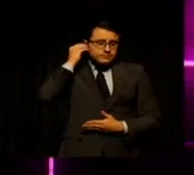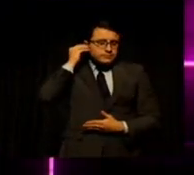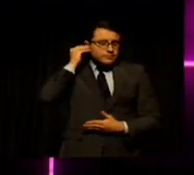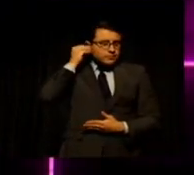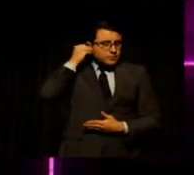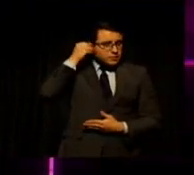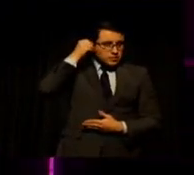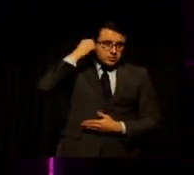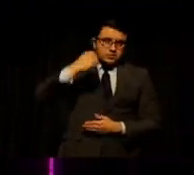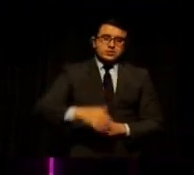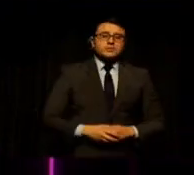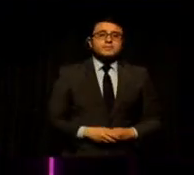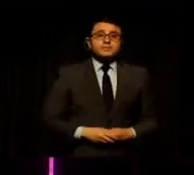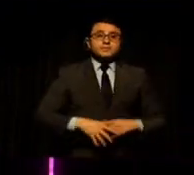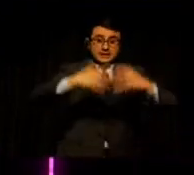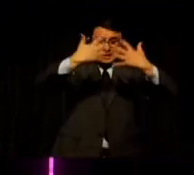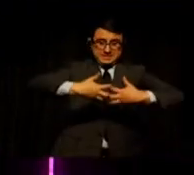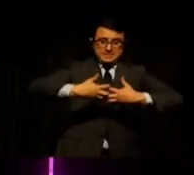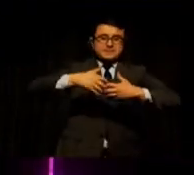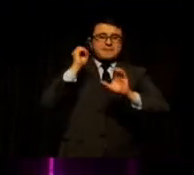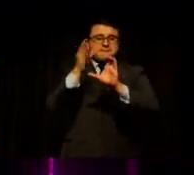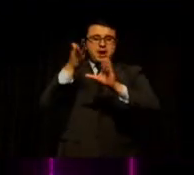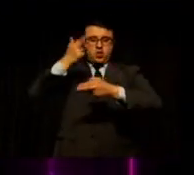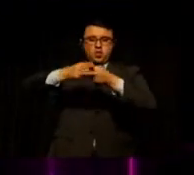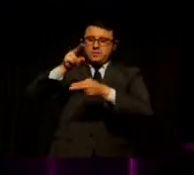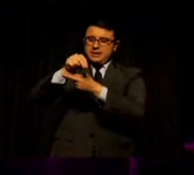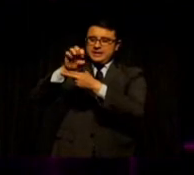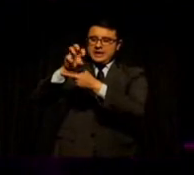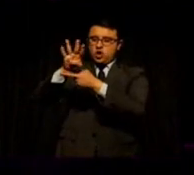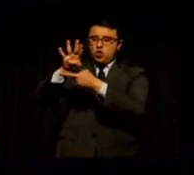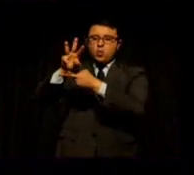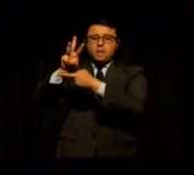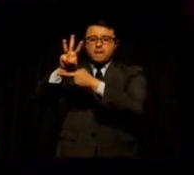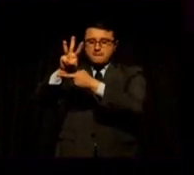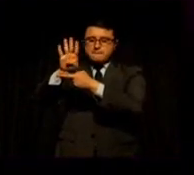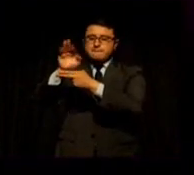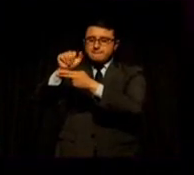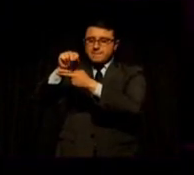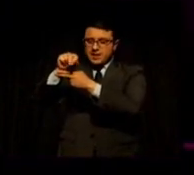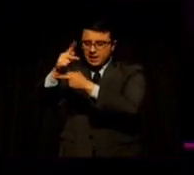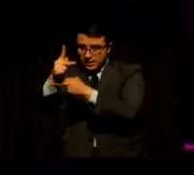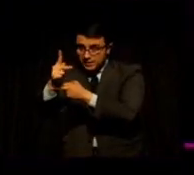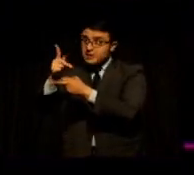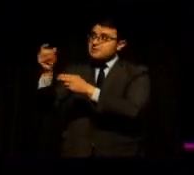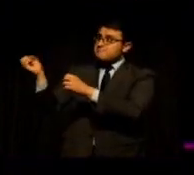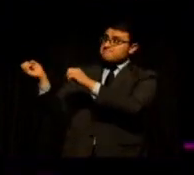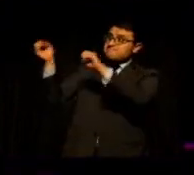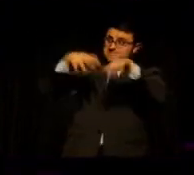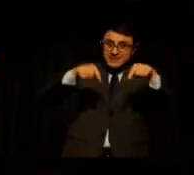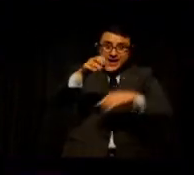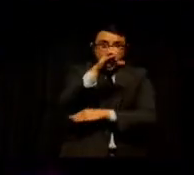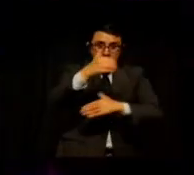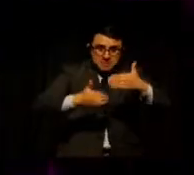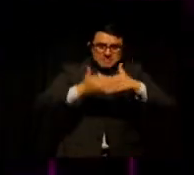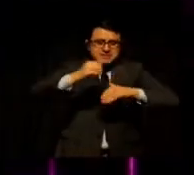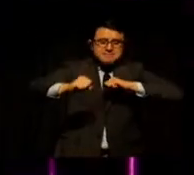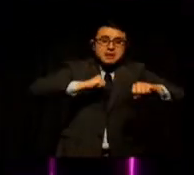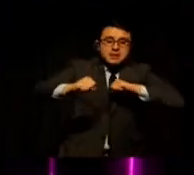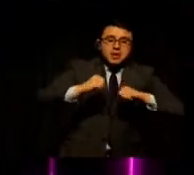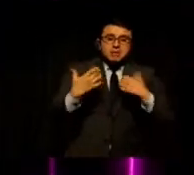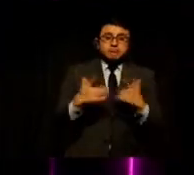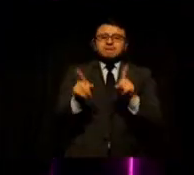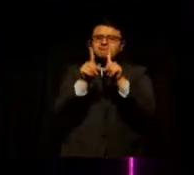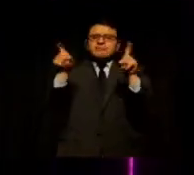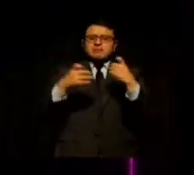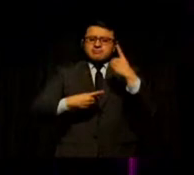llegada en un banco tampoco es solamente un tema de decisión de avid porque david me decía me hace un año